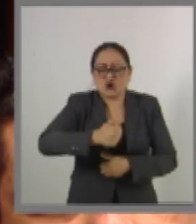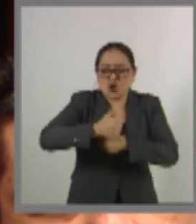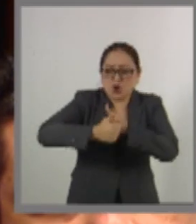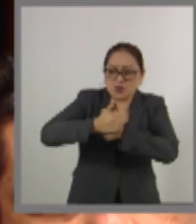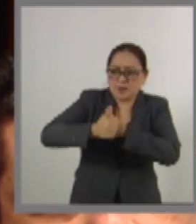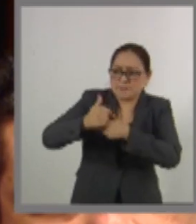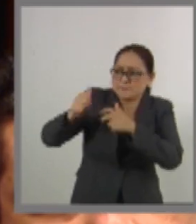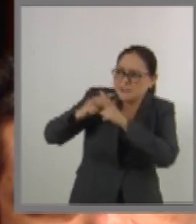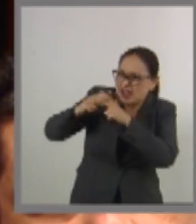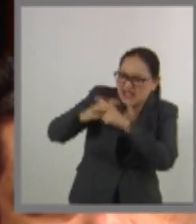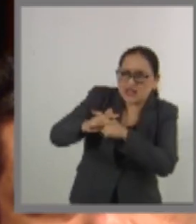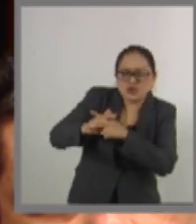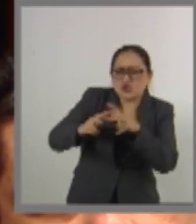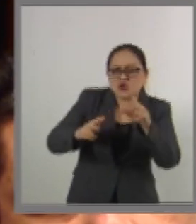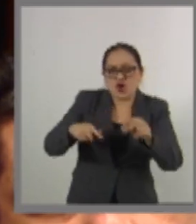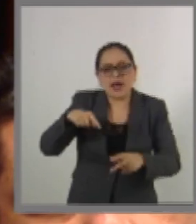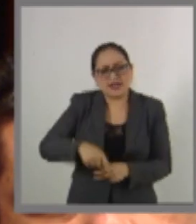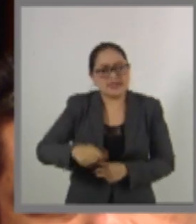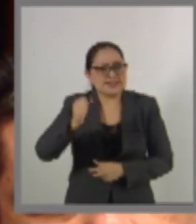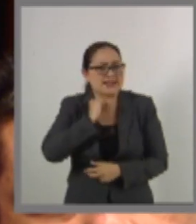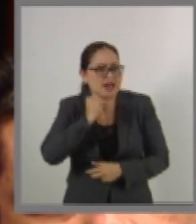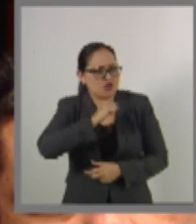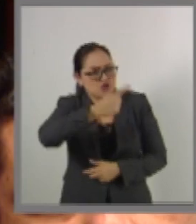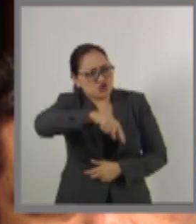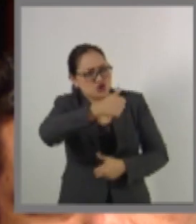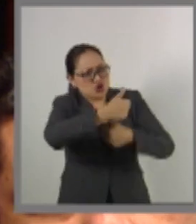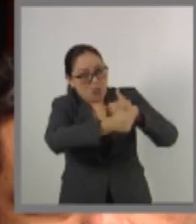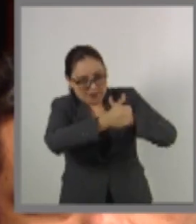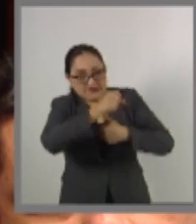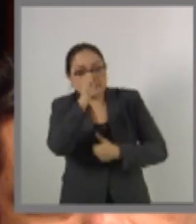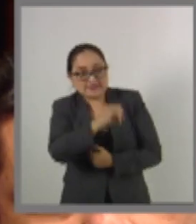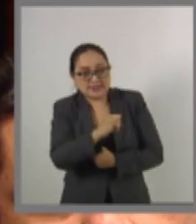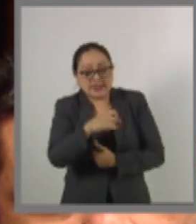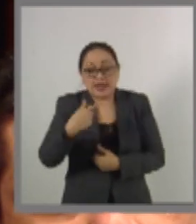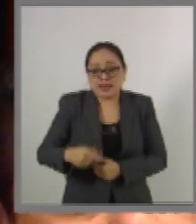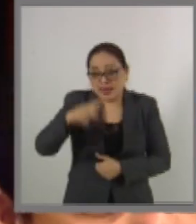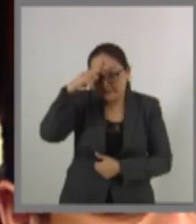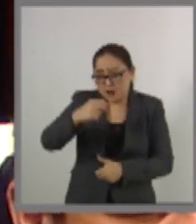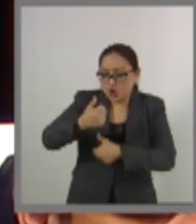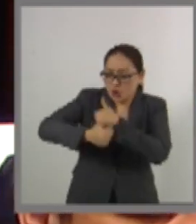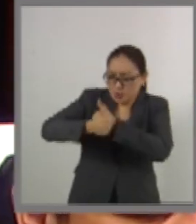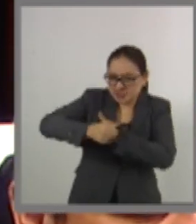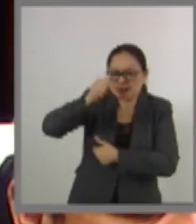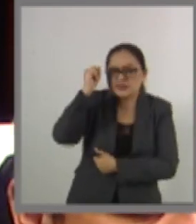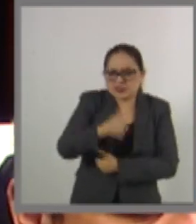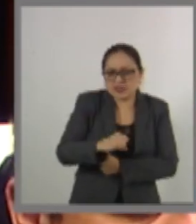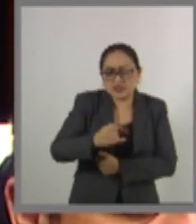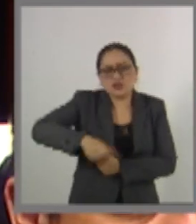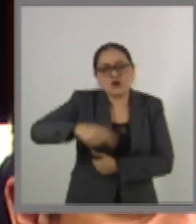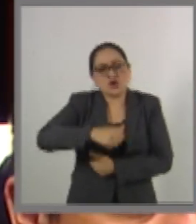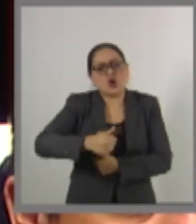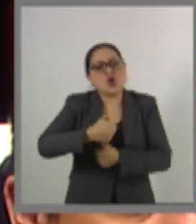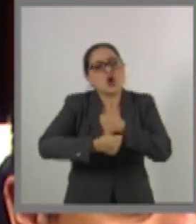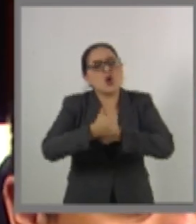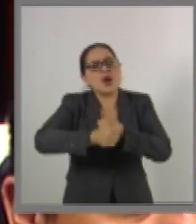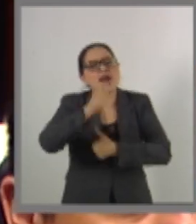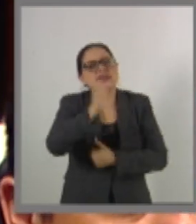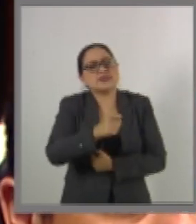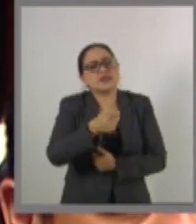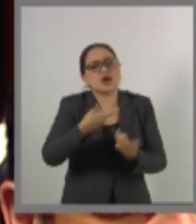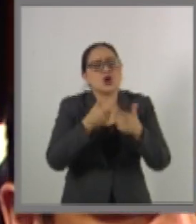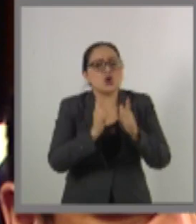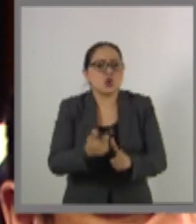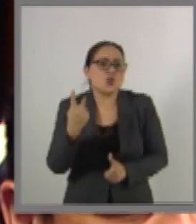no estamos peleando. En el Senado se compite, en el país se compite. Estamos compitiendo porque las ideas de un